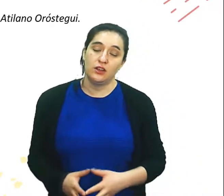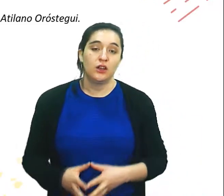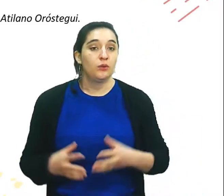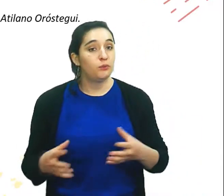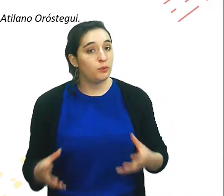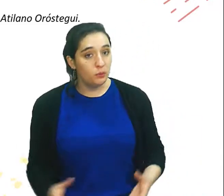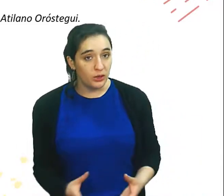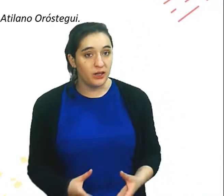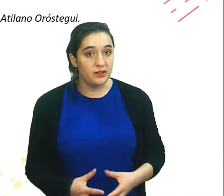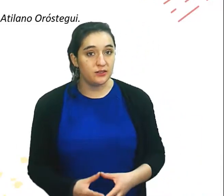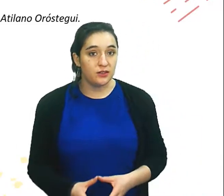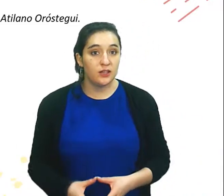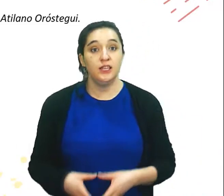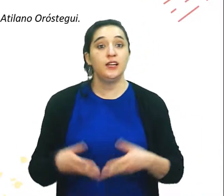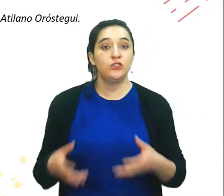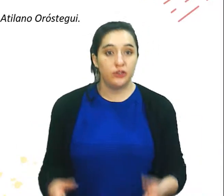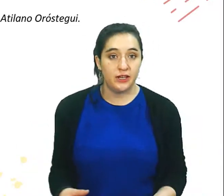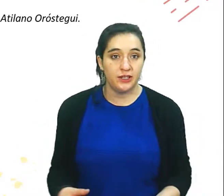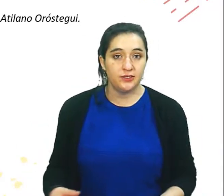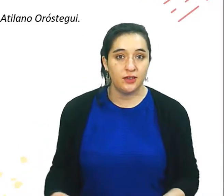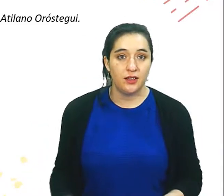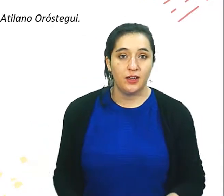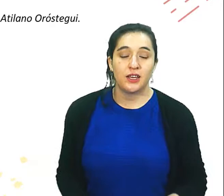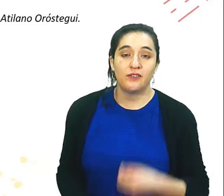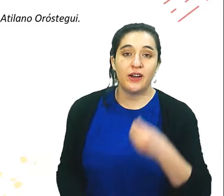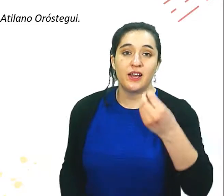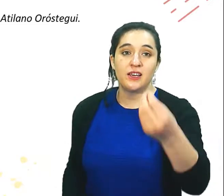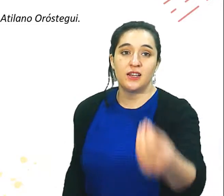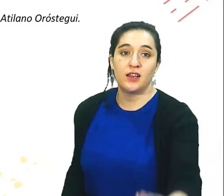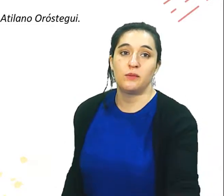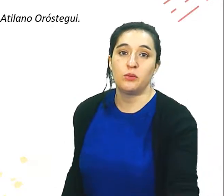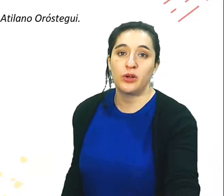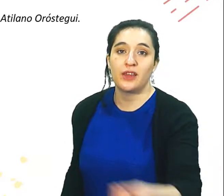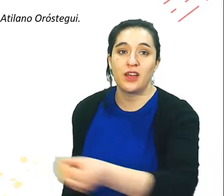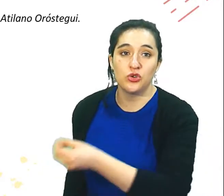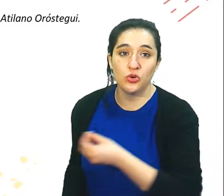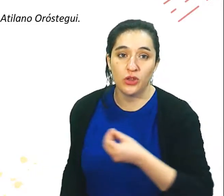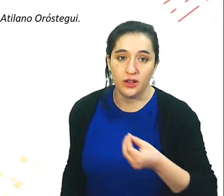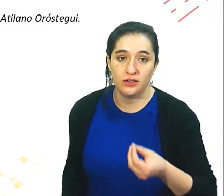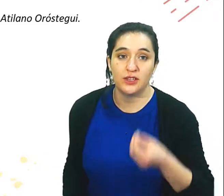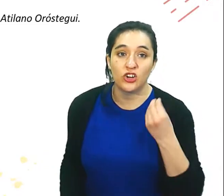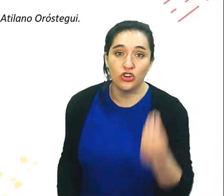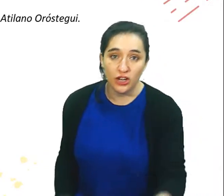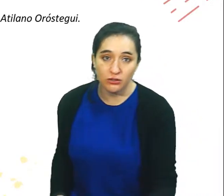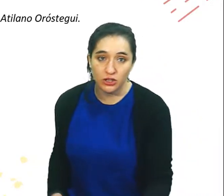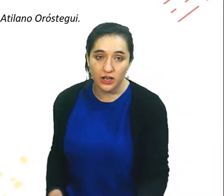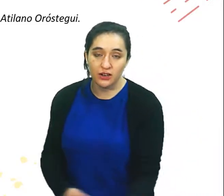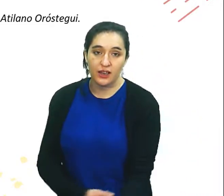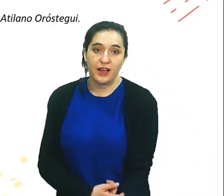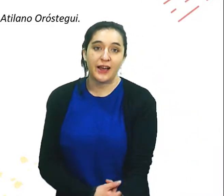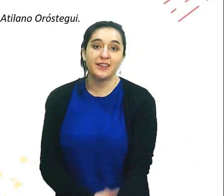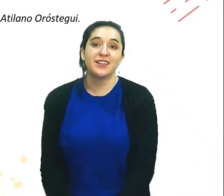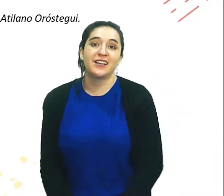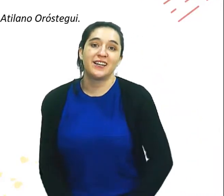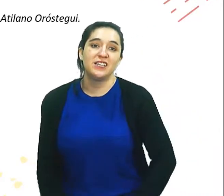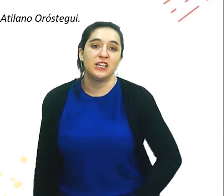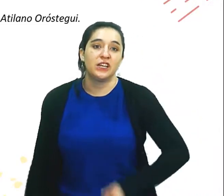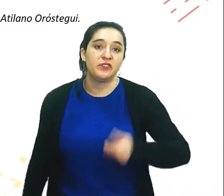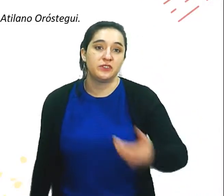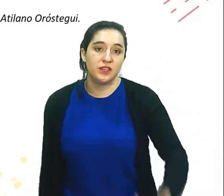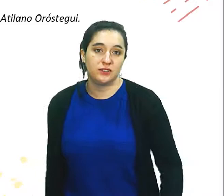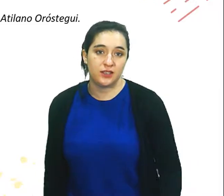sociales, populares y católicas que van a ir en busca de ayuda, de colaborar a esta